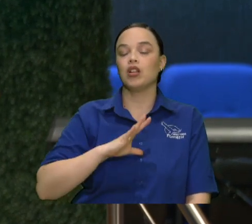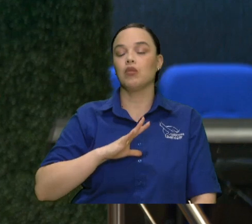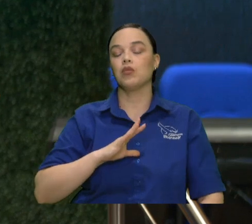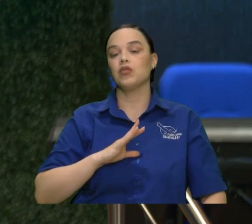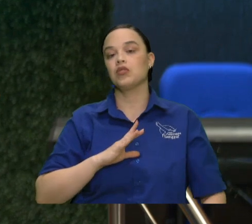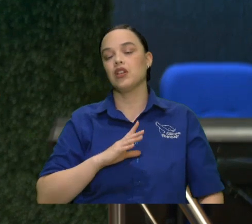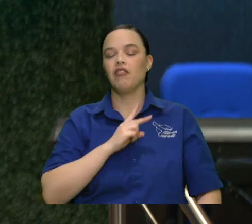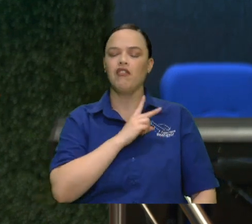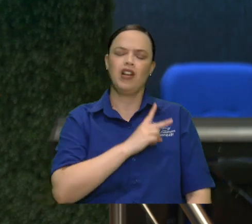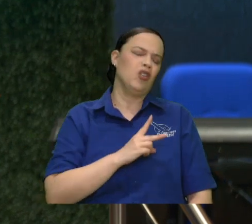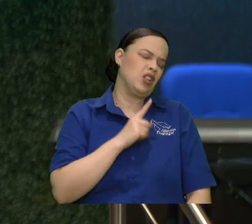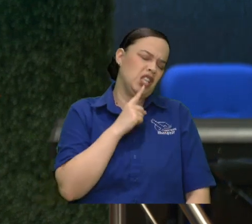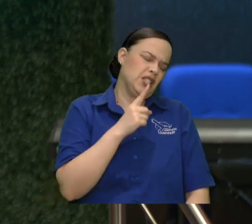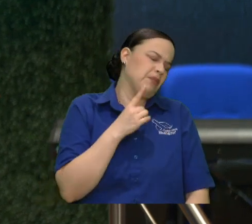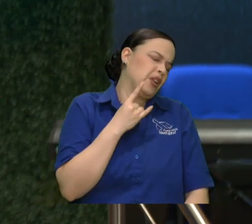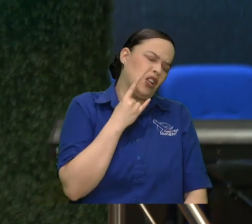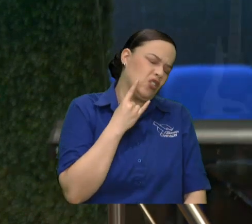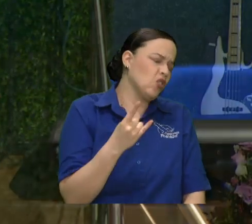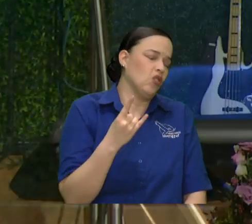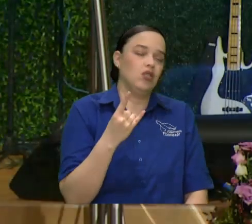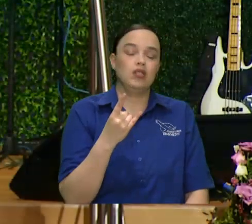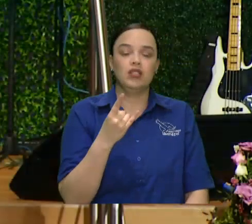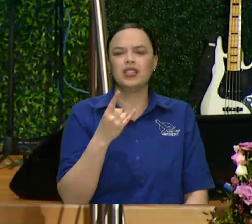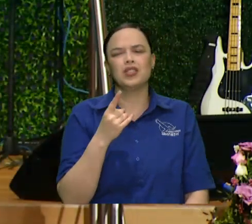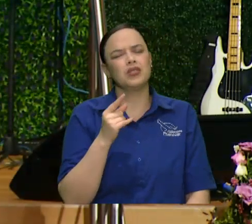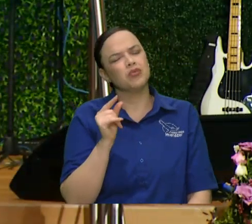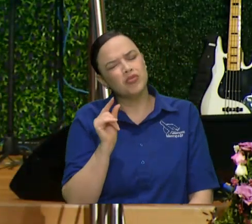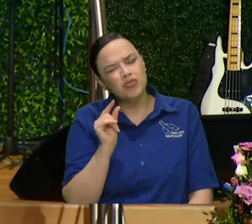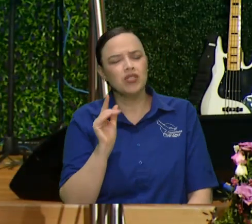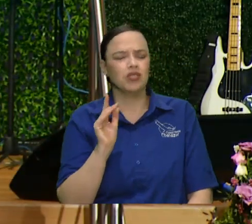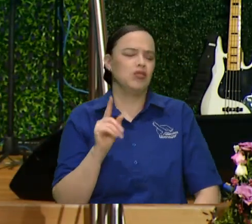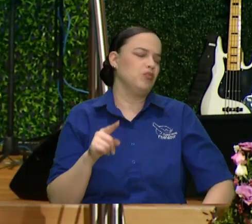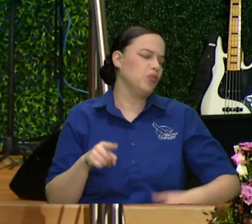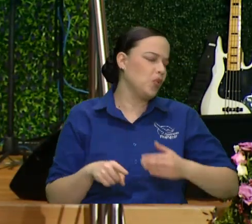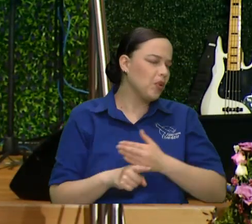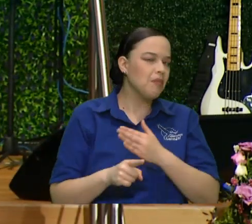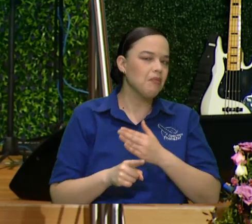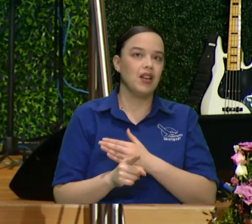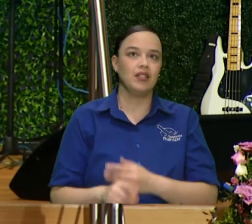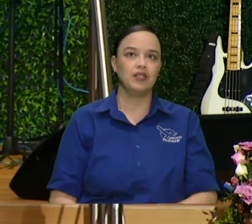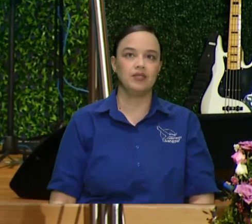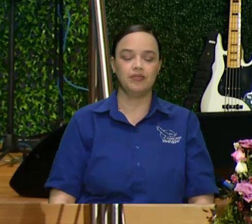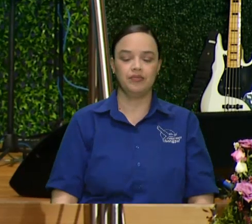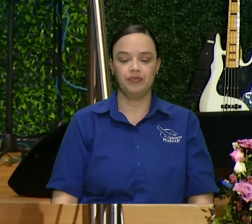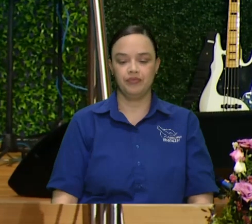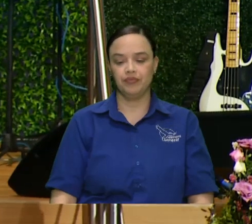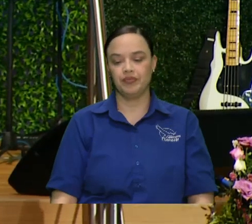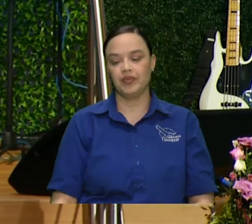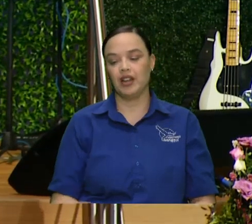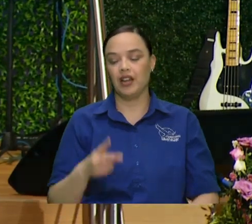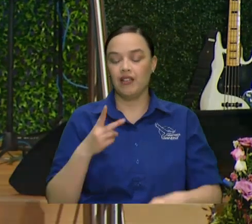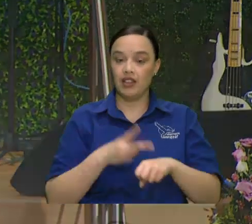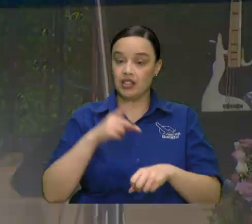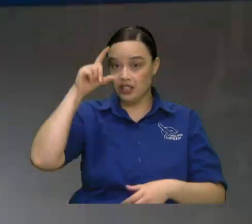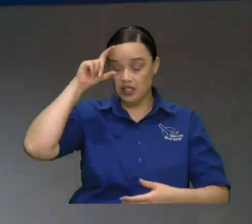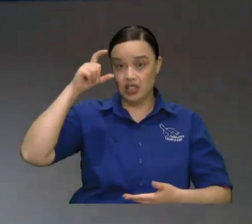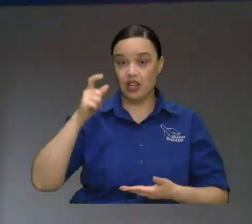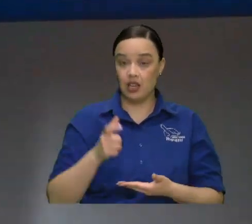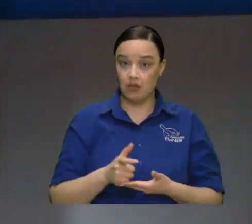ya no lo vuelvo a hacer disculpas y en la cosita era cuál es el problema a veces hermano creemos